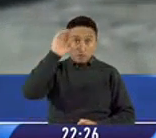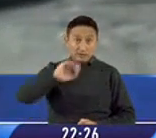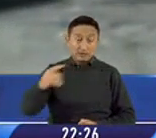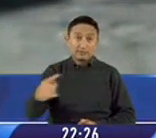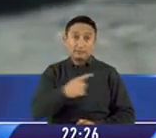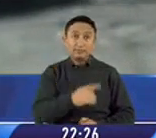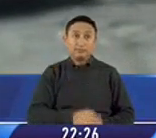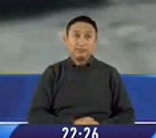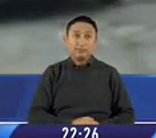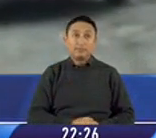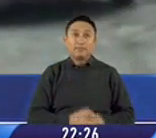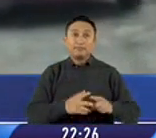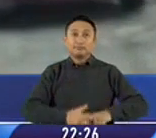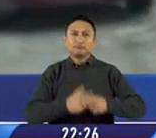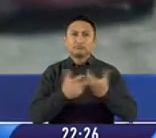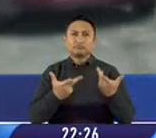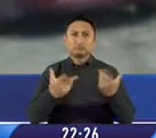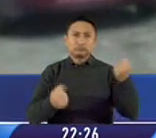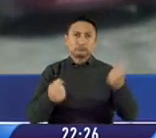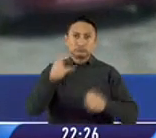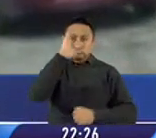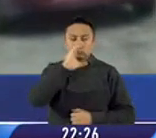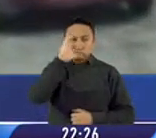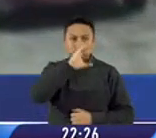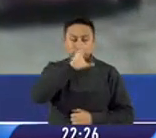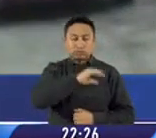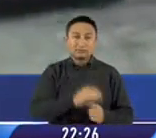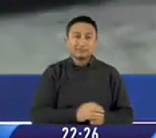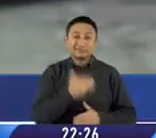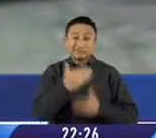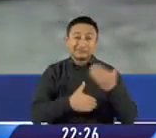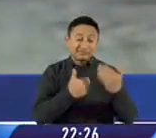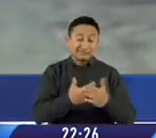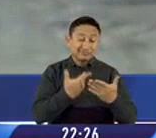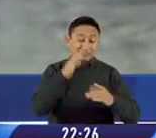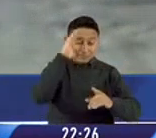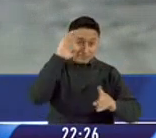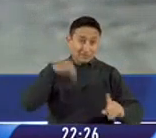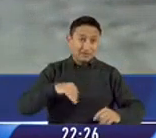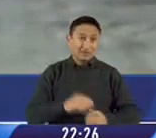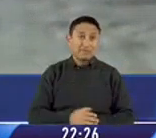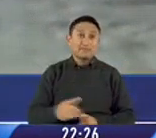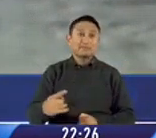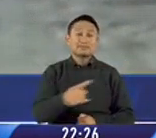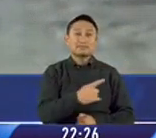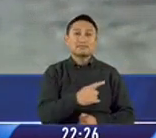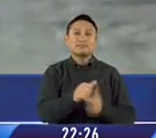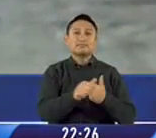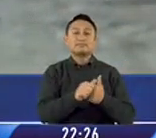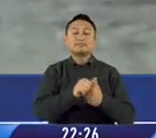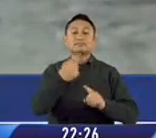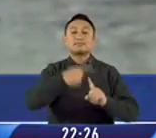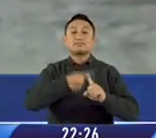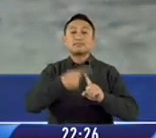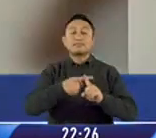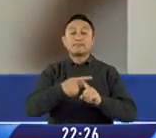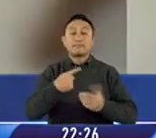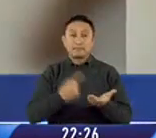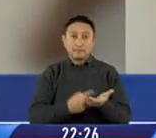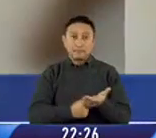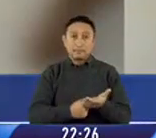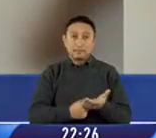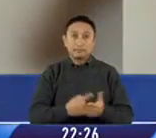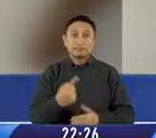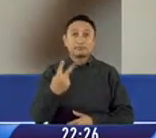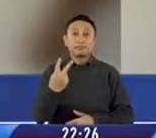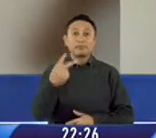Nacional. Empezaron a buscar al carro sospechoso y tras una persecución, lograron, a la altura del mercado de mariscos, la